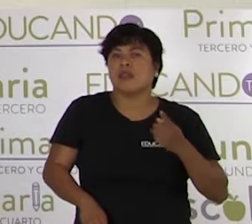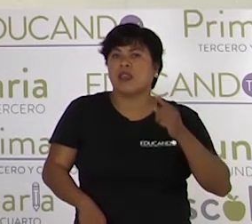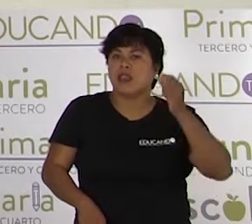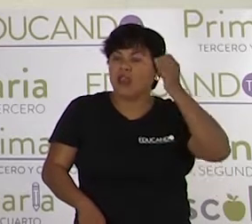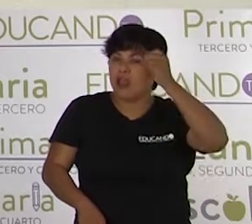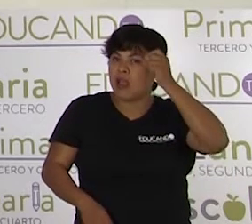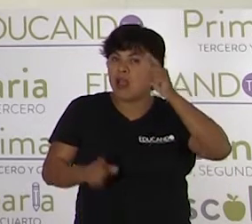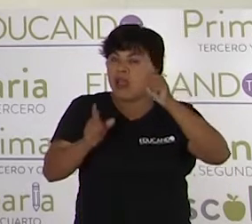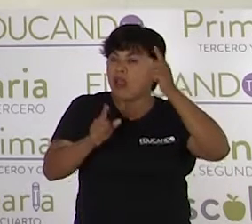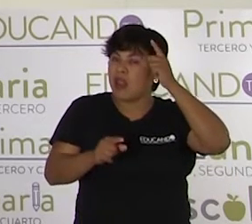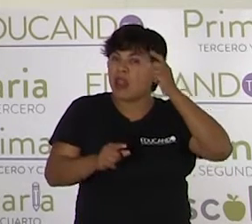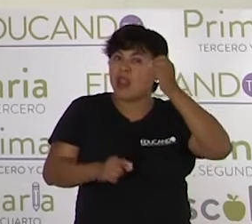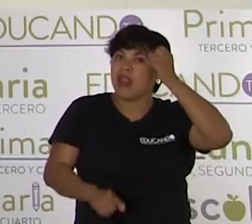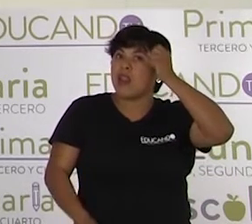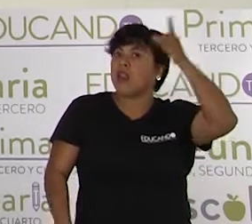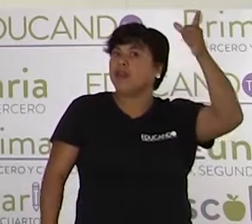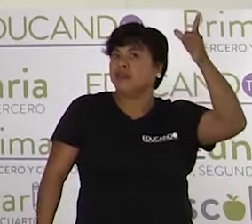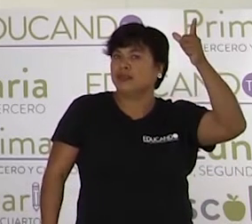listo.